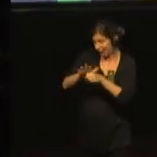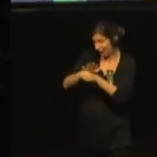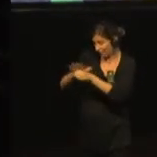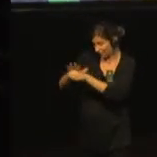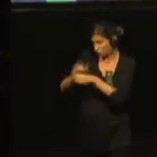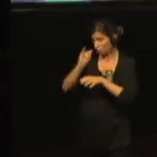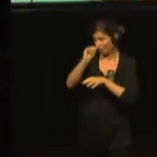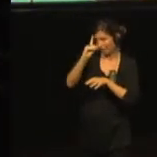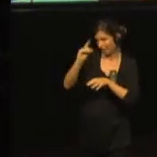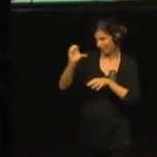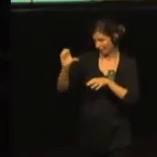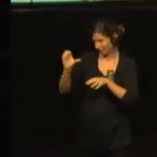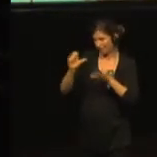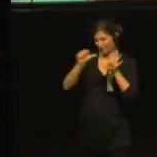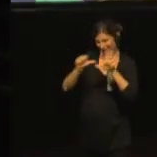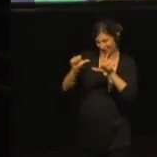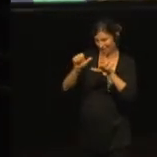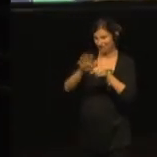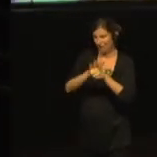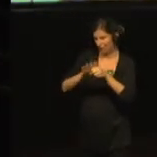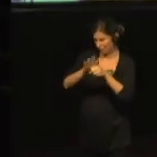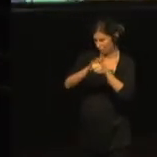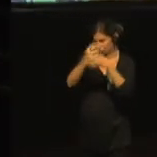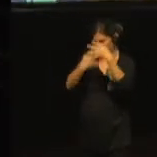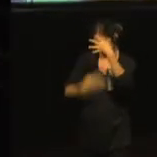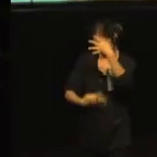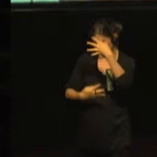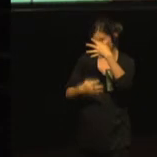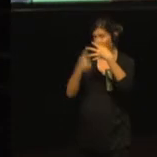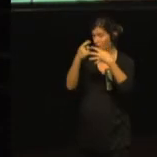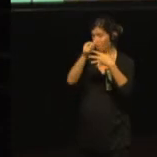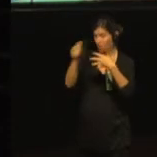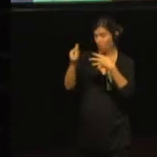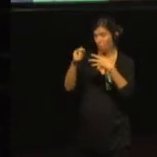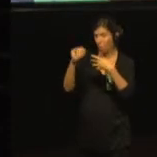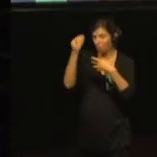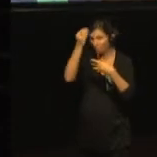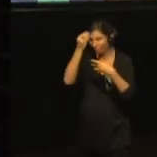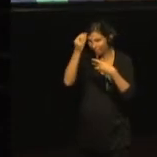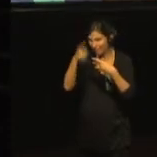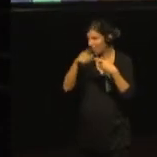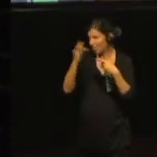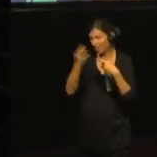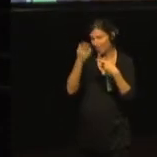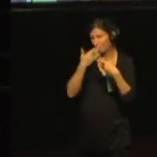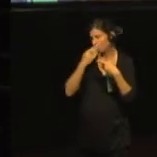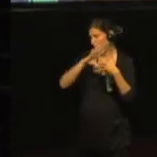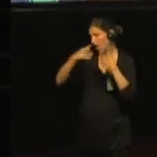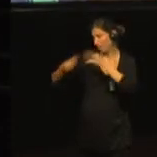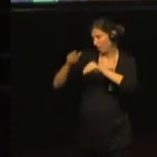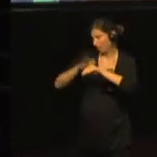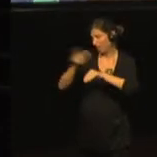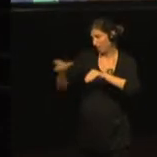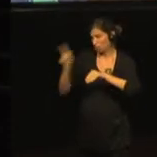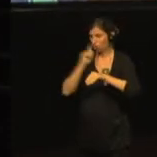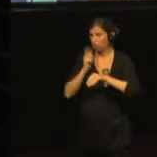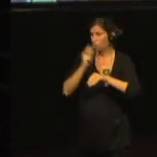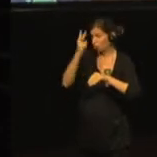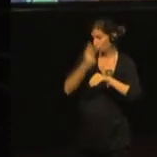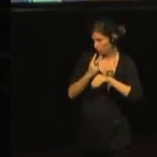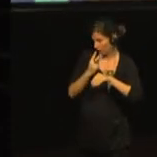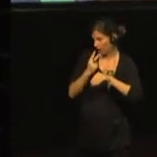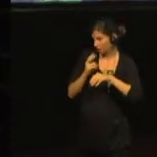que encajara para los sordociegos. Lo dividimos en 7 grupos para poder realizar las modificaciones